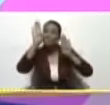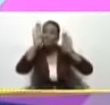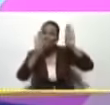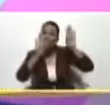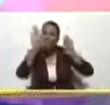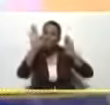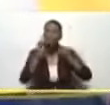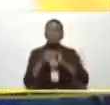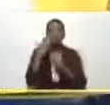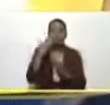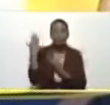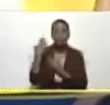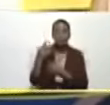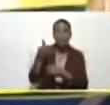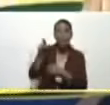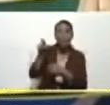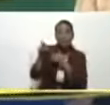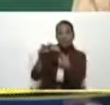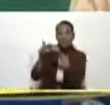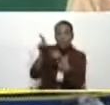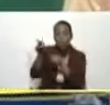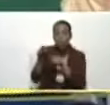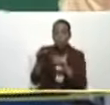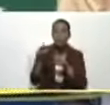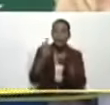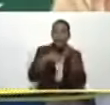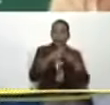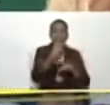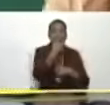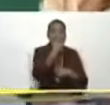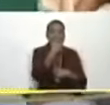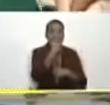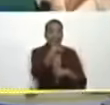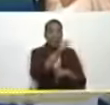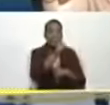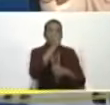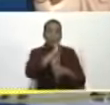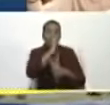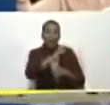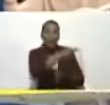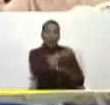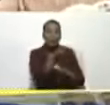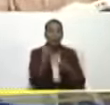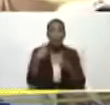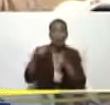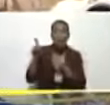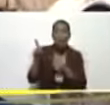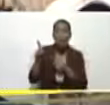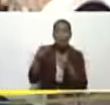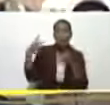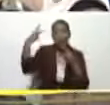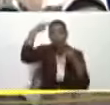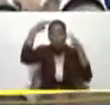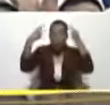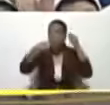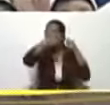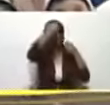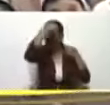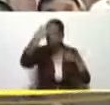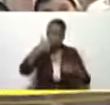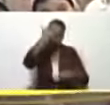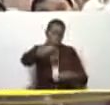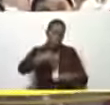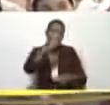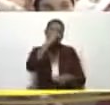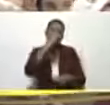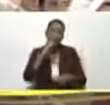manos aquel muchacho que vende galletas que vende chupeta o aquel que corta cabello que es mi caso desde